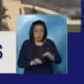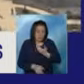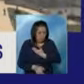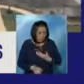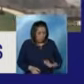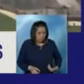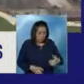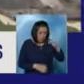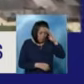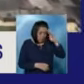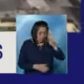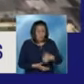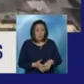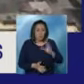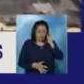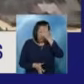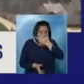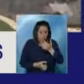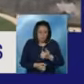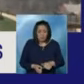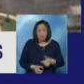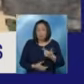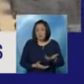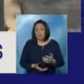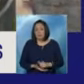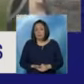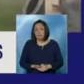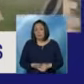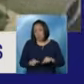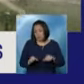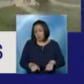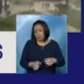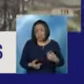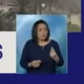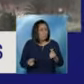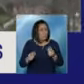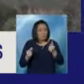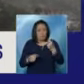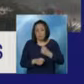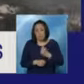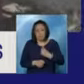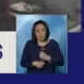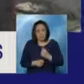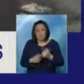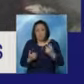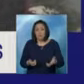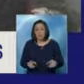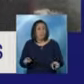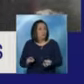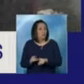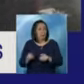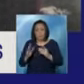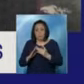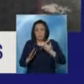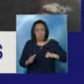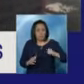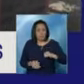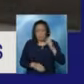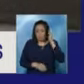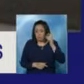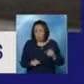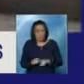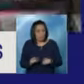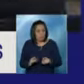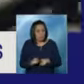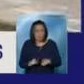de su Policía Nacional, de sus bomberos, que son del sector interior, hemos actuado inmediatamente. Igual la Municipalidad de Miraflores, la Municipalidad de